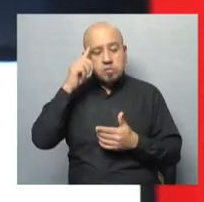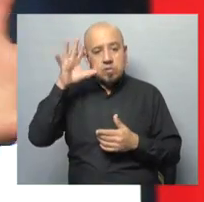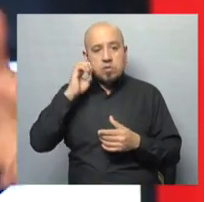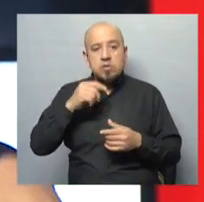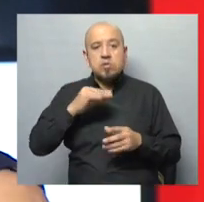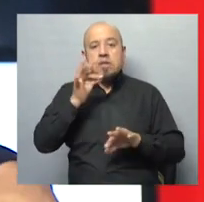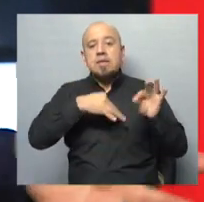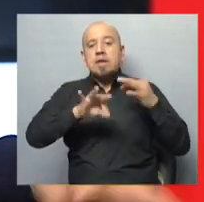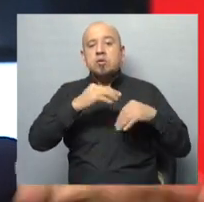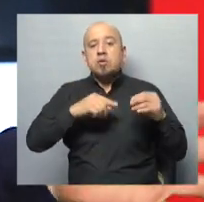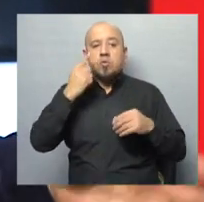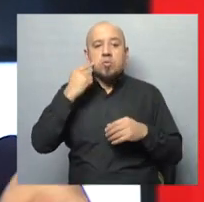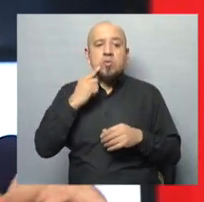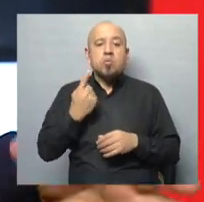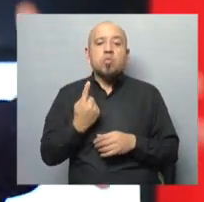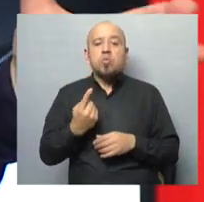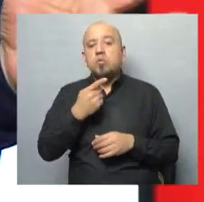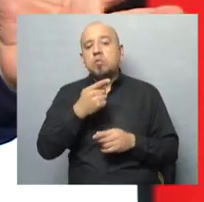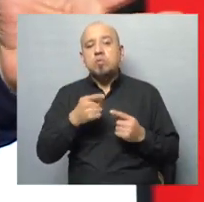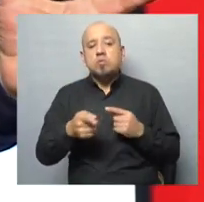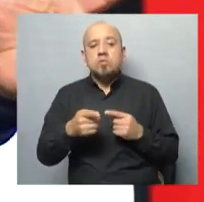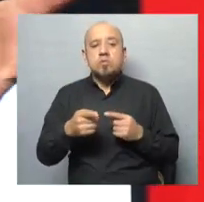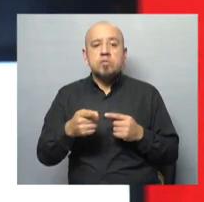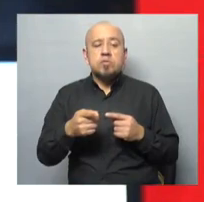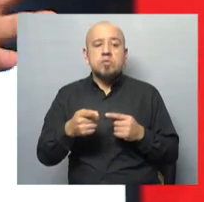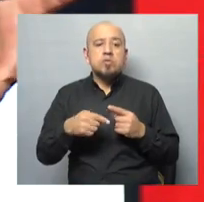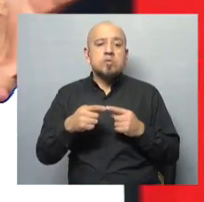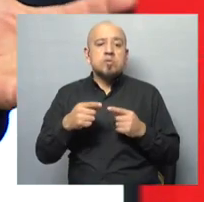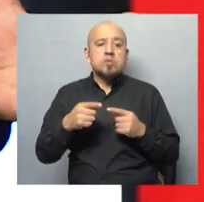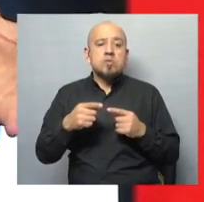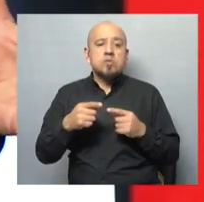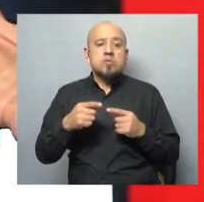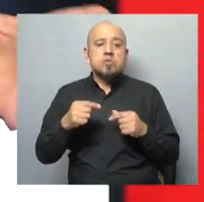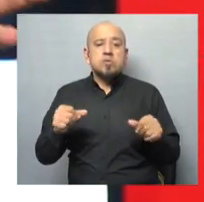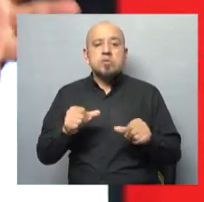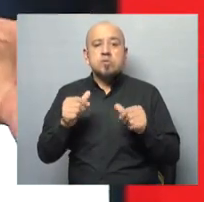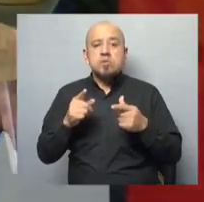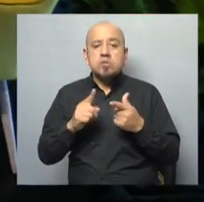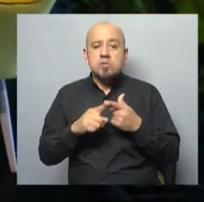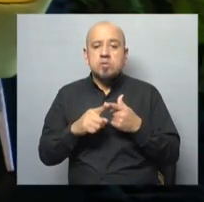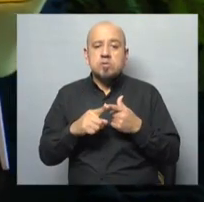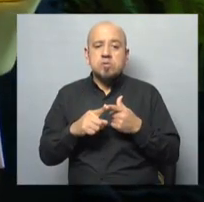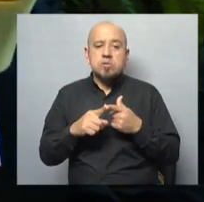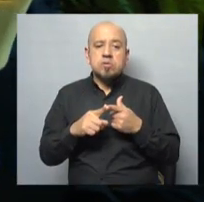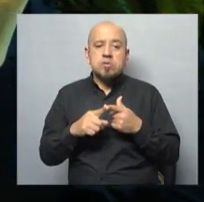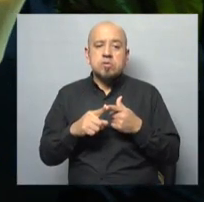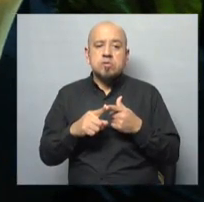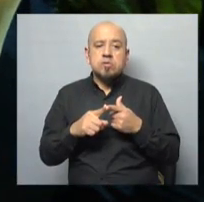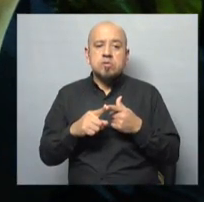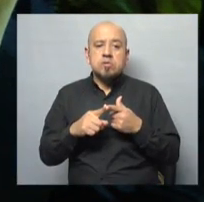teatro uno yo hacía y siempre me ha pasado siempre fui medio animalito para esas cosas